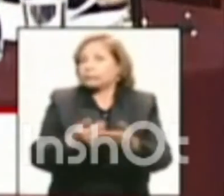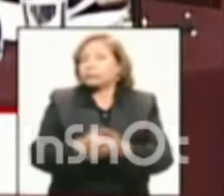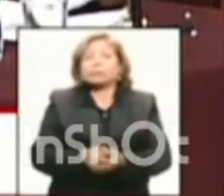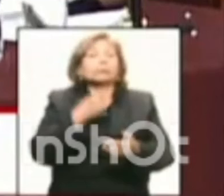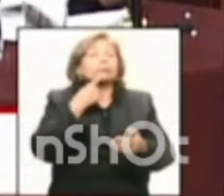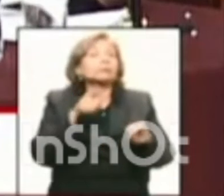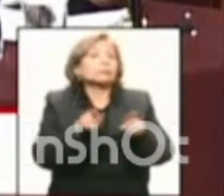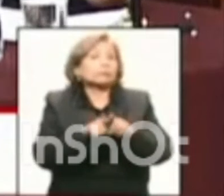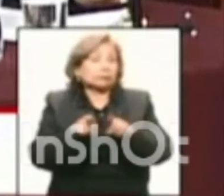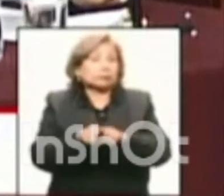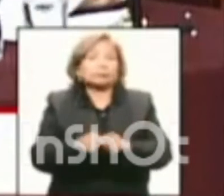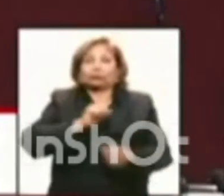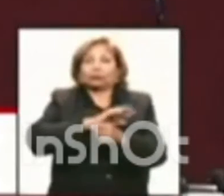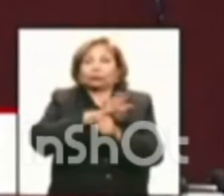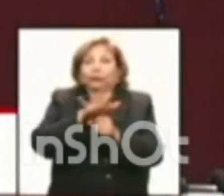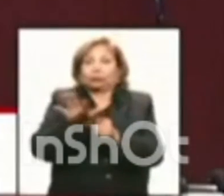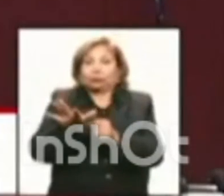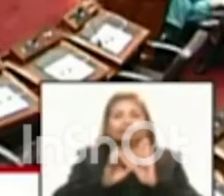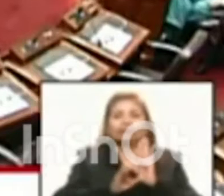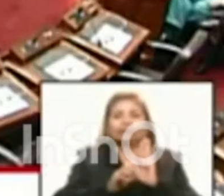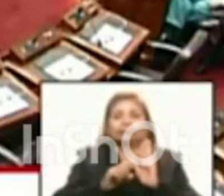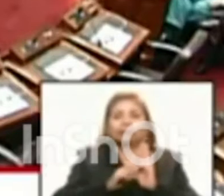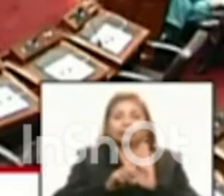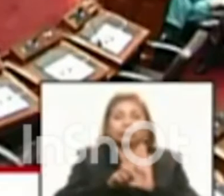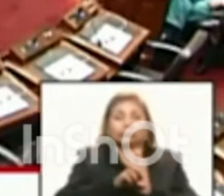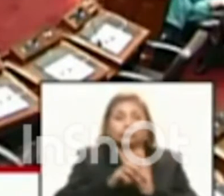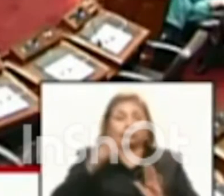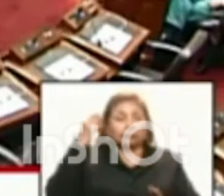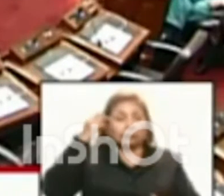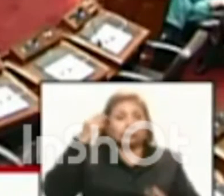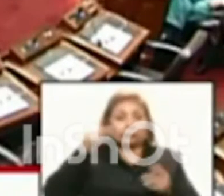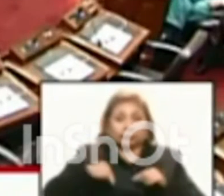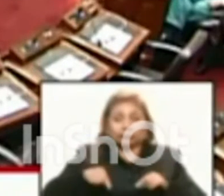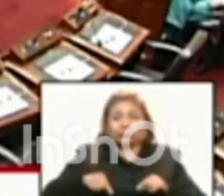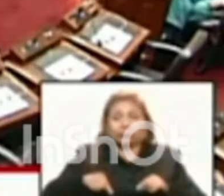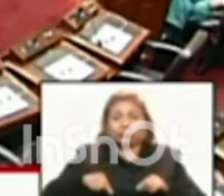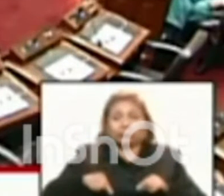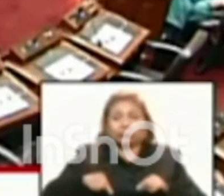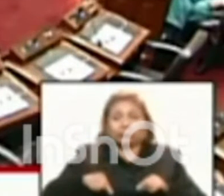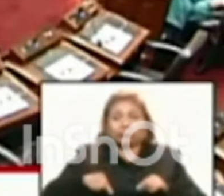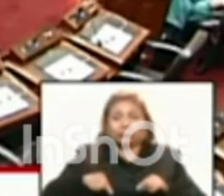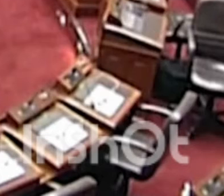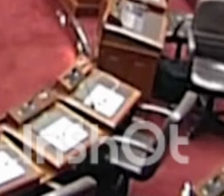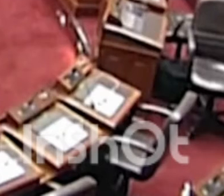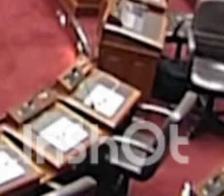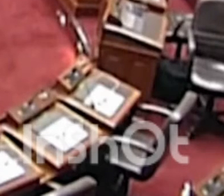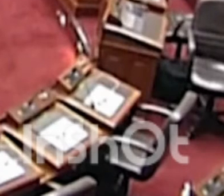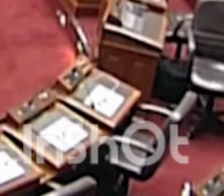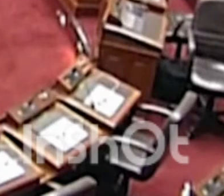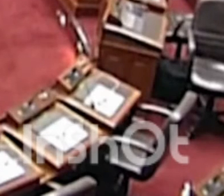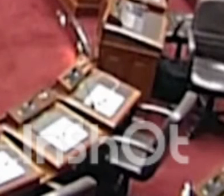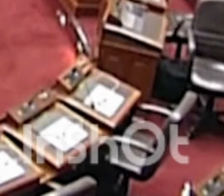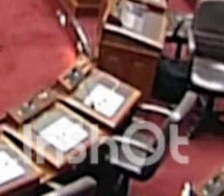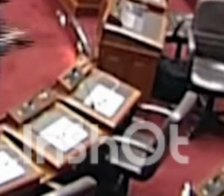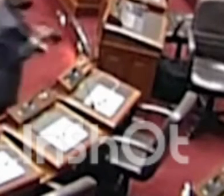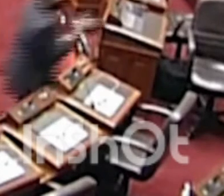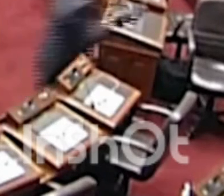el Ministerio Público y fue inhabilitado por el Congreso para el ejercicio de su función pública por 10 años.